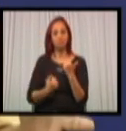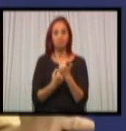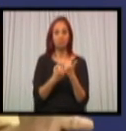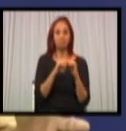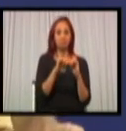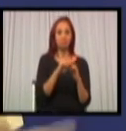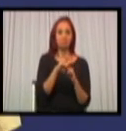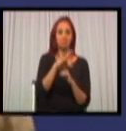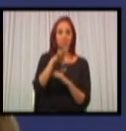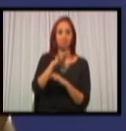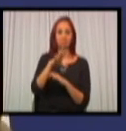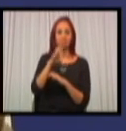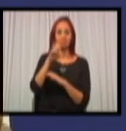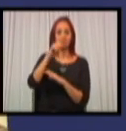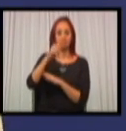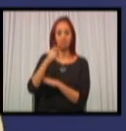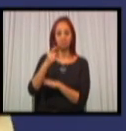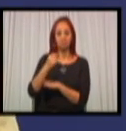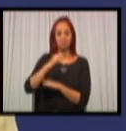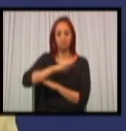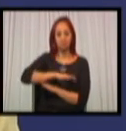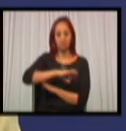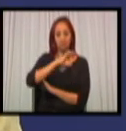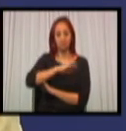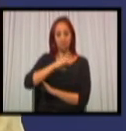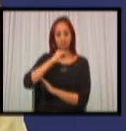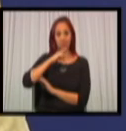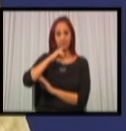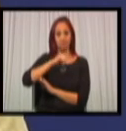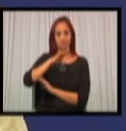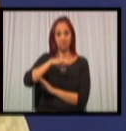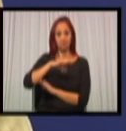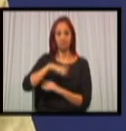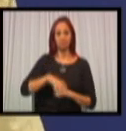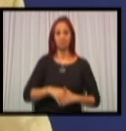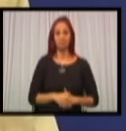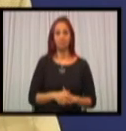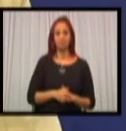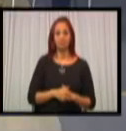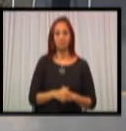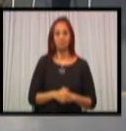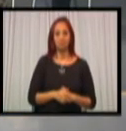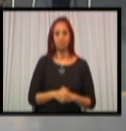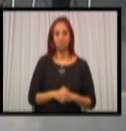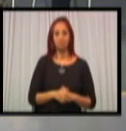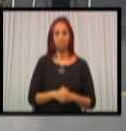dar un 25% de ganancia. Ese 25% se va a invertir ahí en esa misma caña. Doña Lourdes.